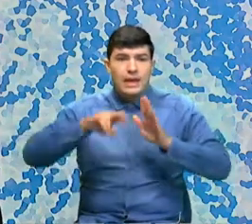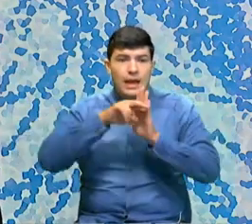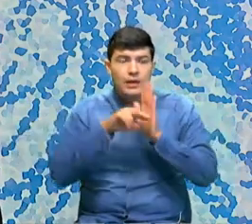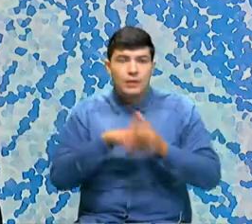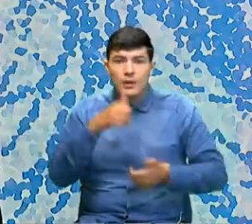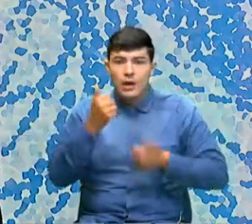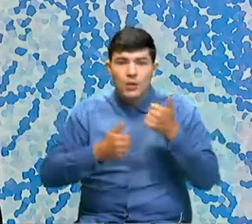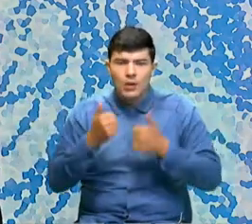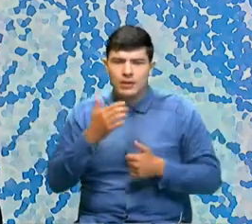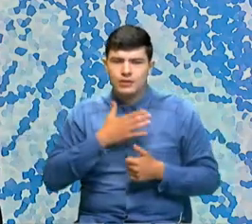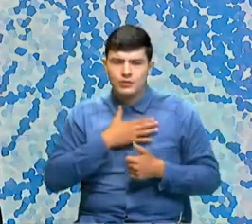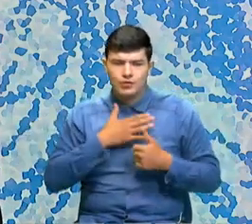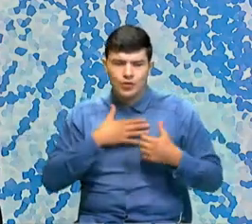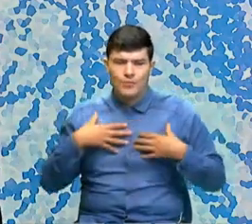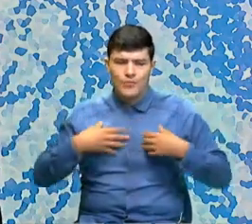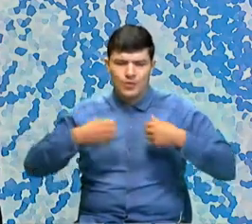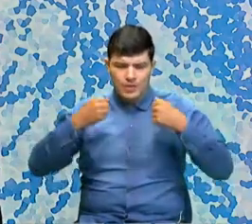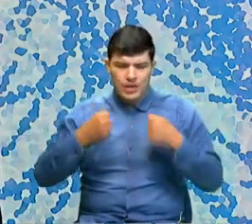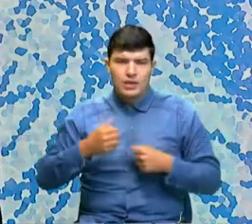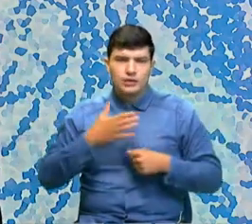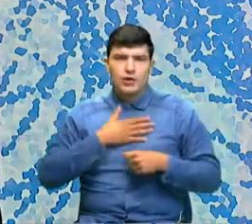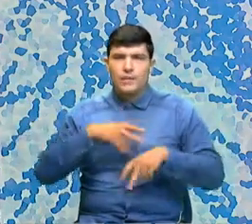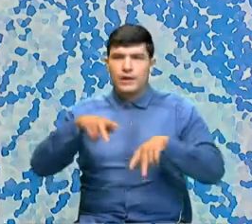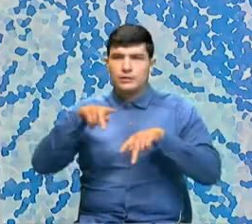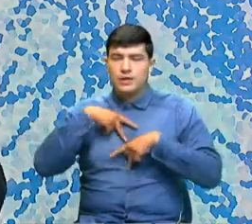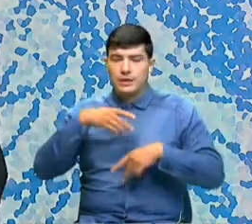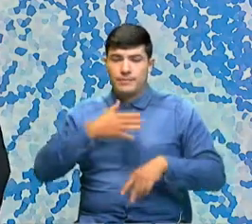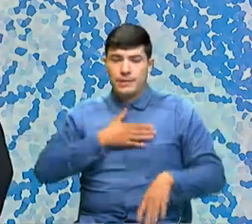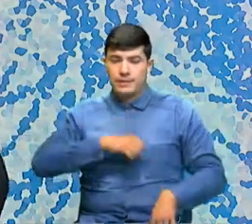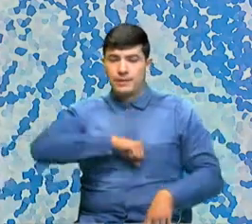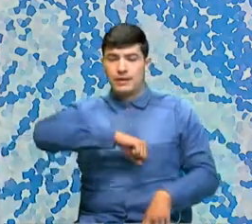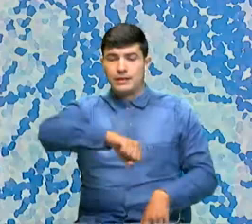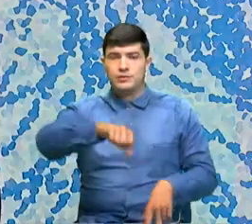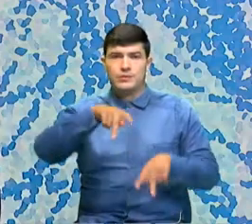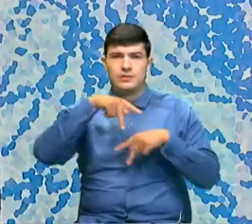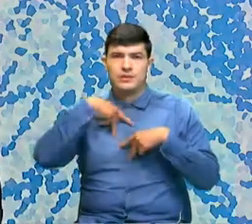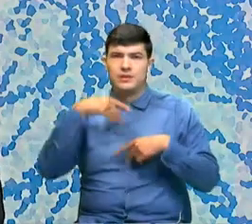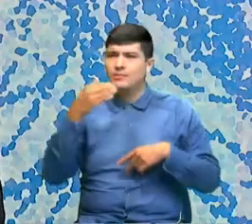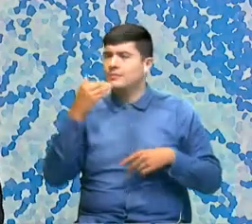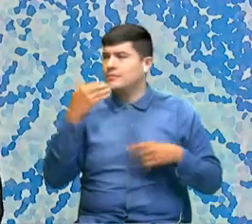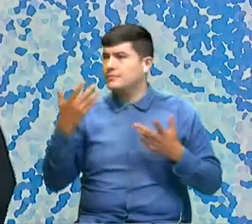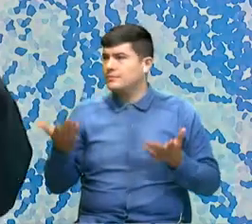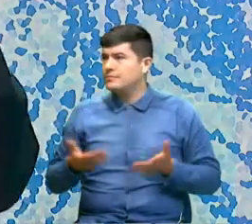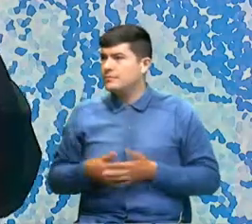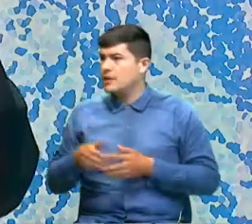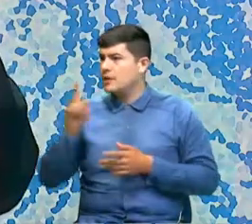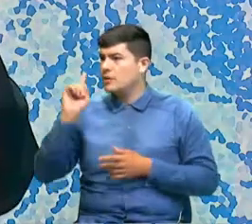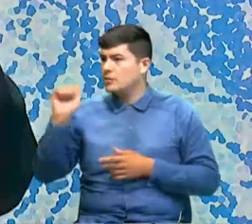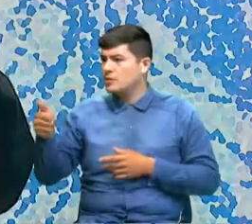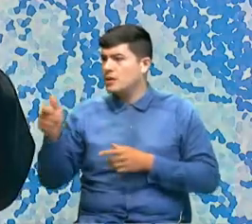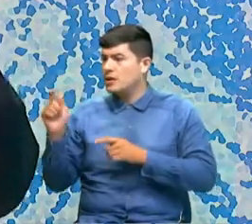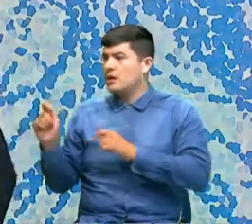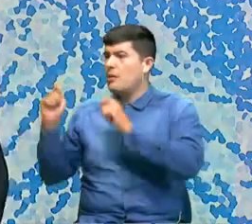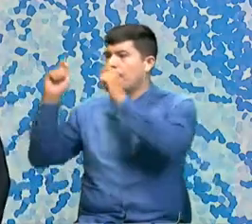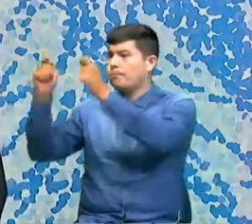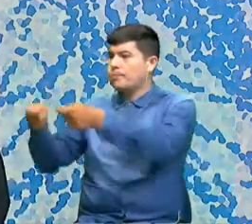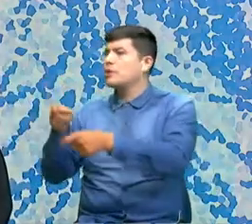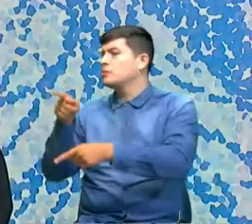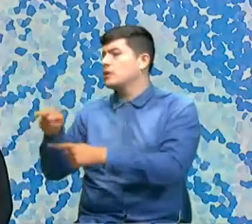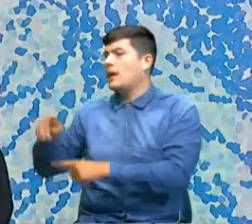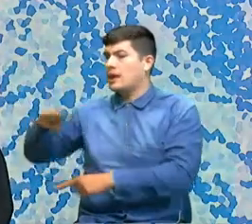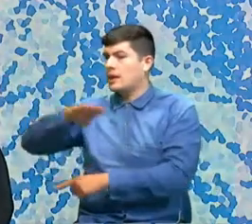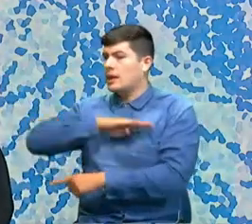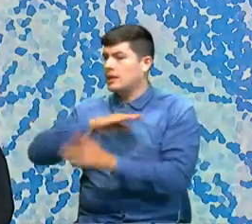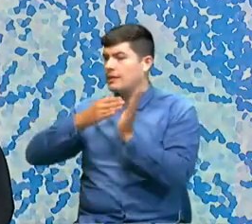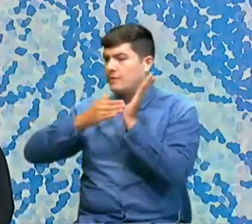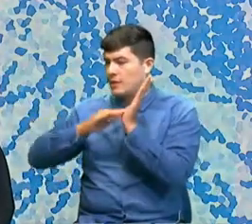que yo vaya de carácter personal. Es un derecho personal, es como si nombra... A usted lo nombran como alcalde de